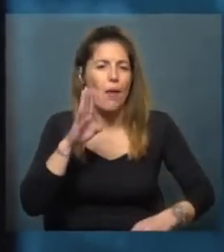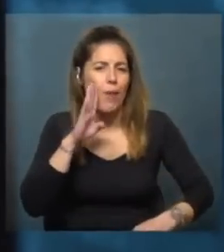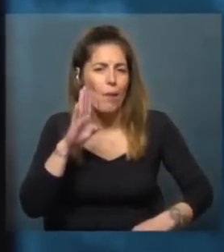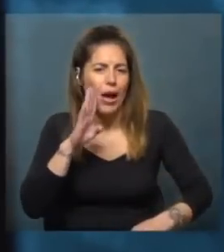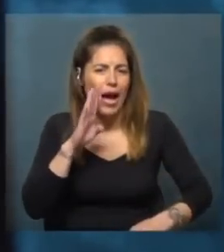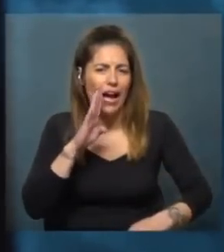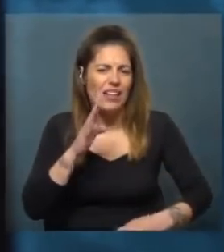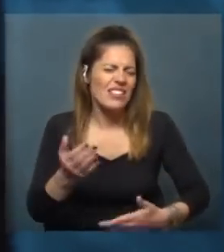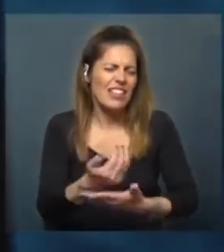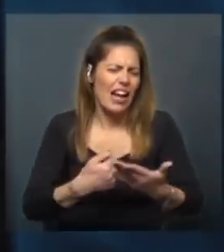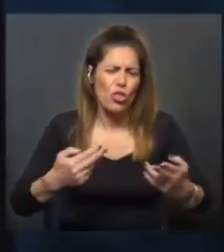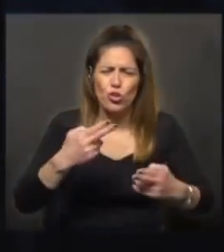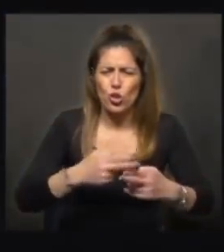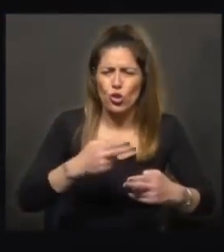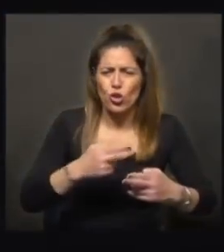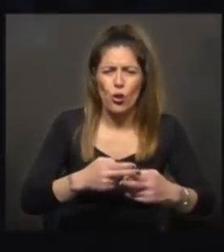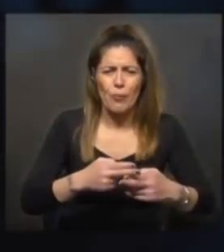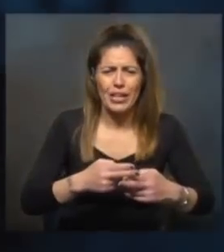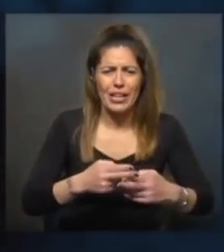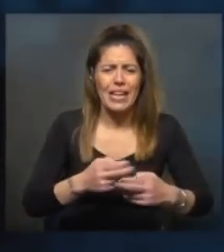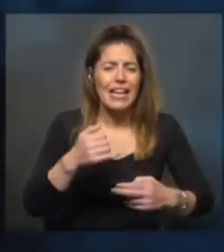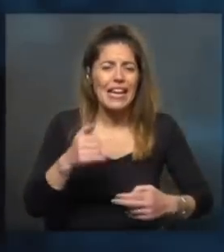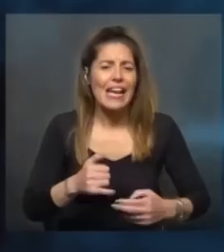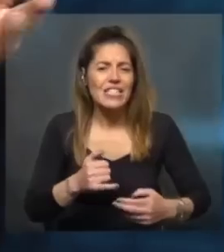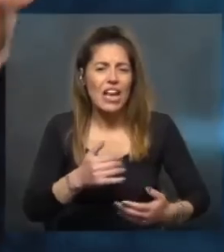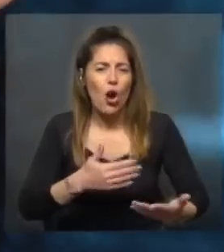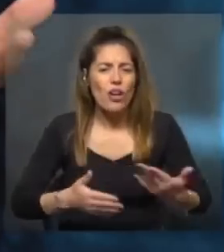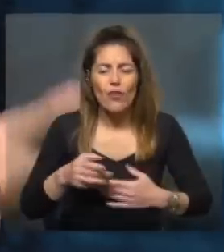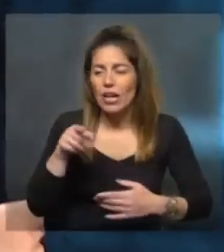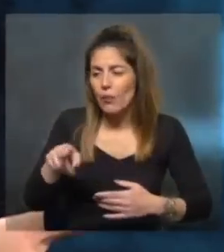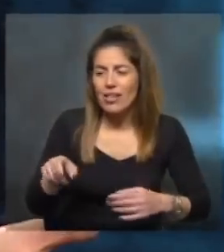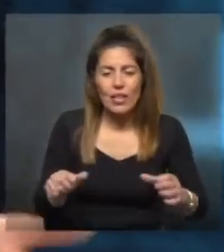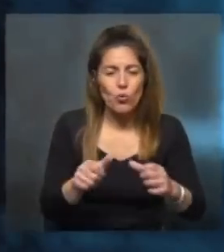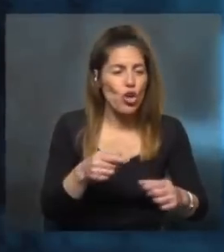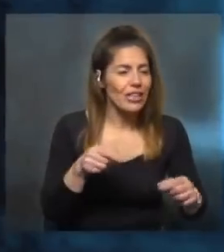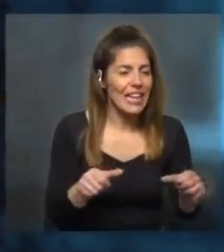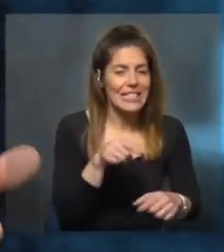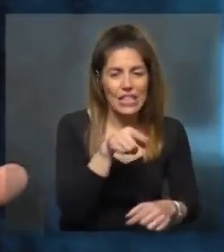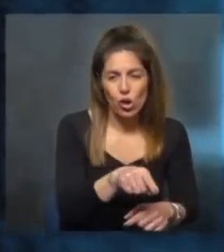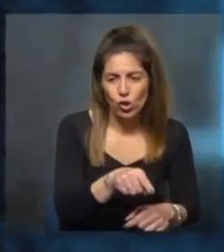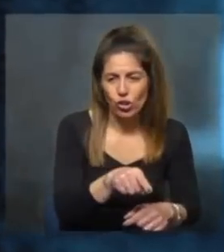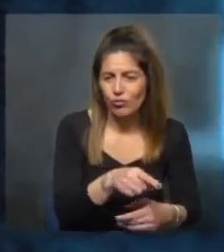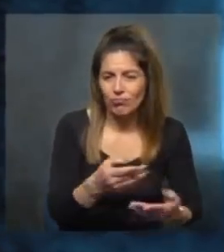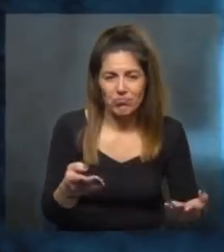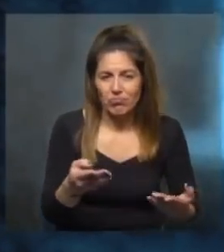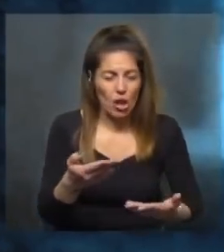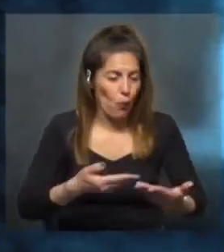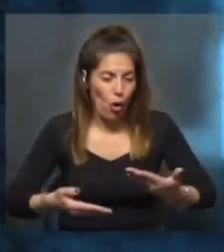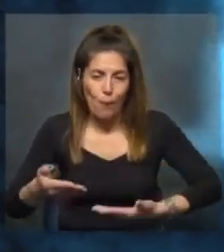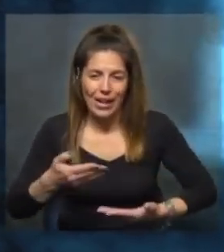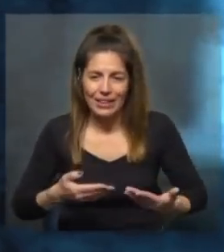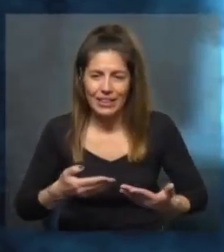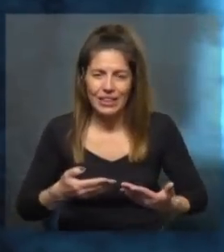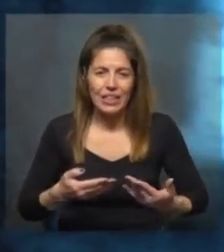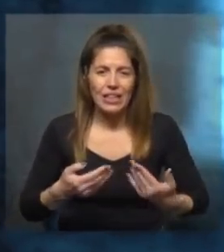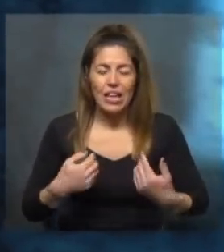hay una hay una permeabilidad diferente en qué te toca hacer a vos y que te toca será me toca hacer a mí que en nuestro caso